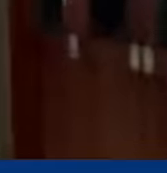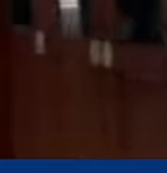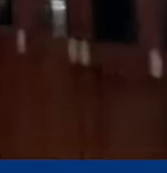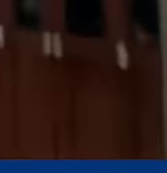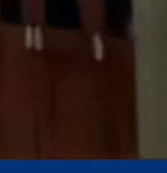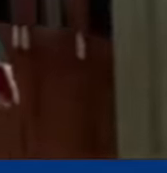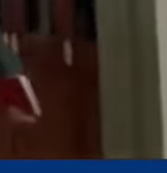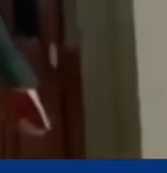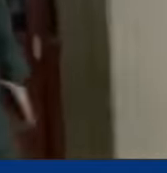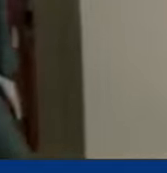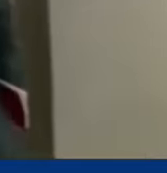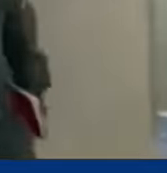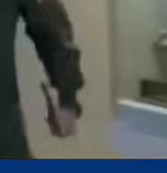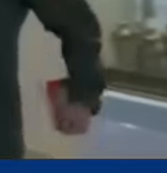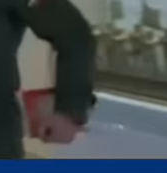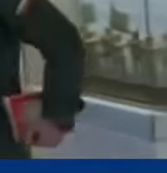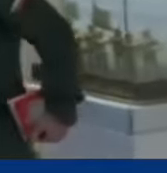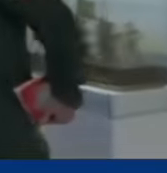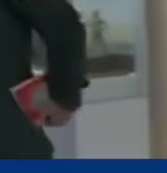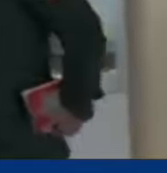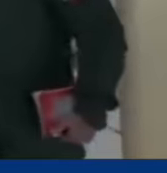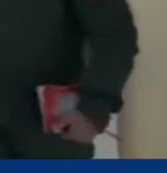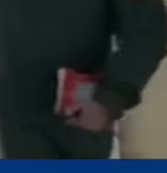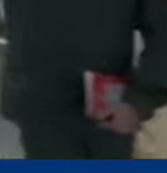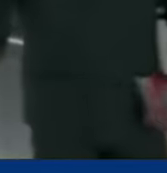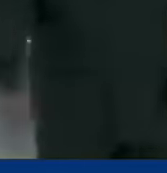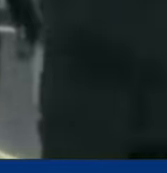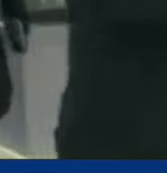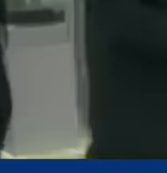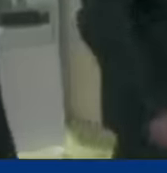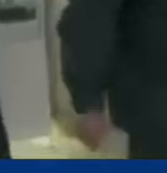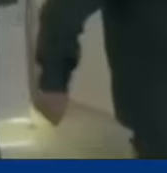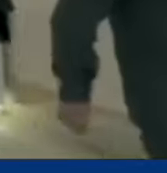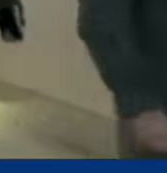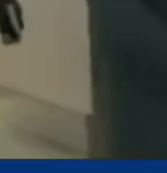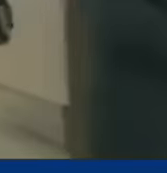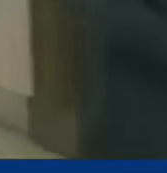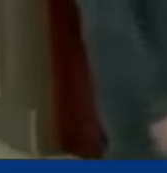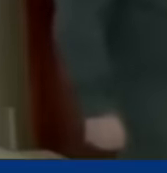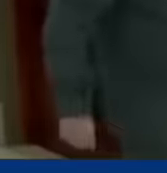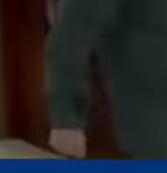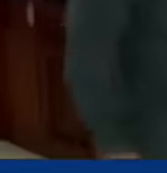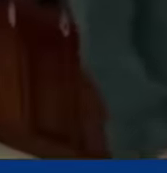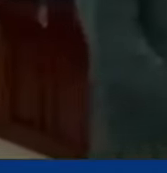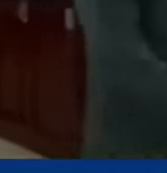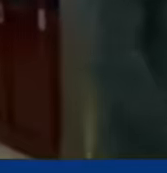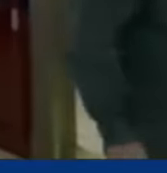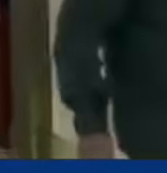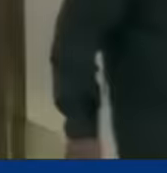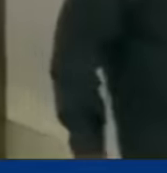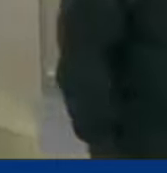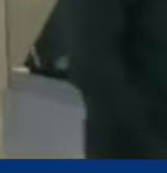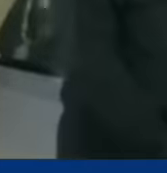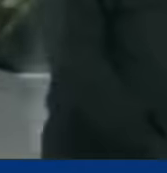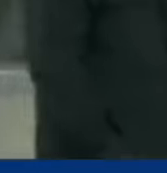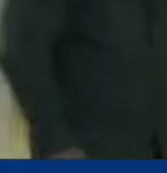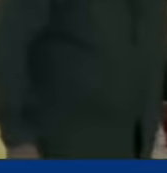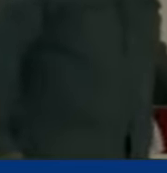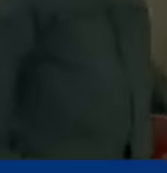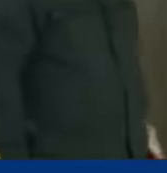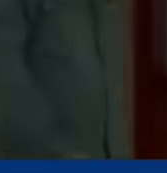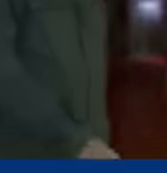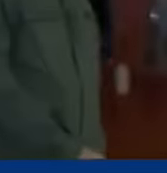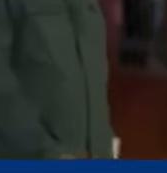que ha sido sin lugar a dudas la noticia del día en nuestro país y también en buena parte de la reseña de los medios